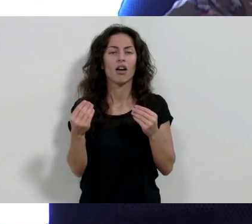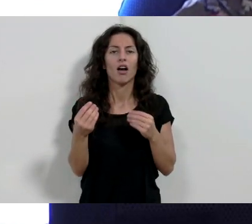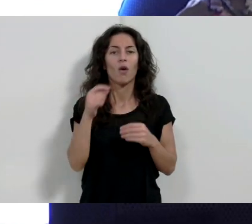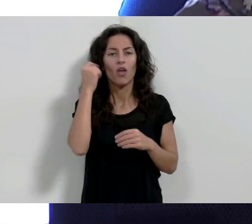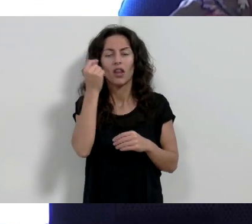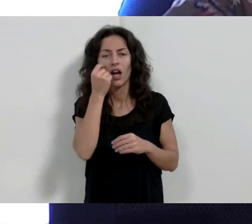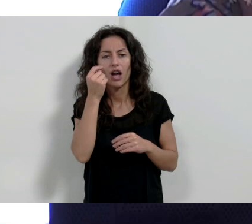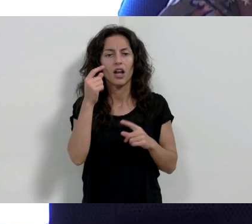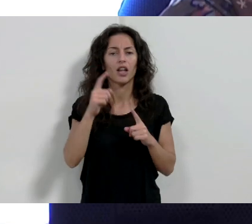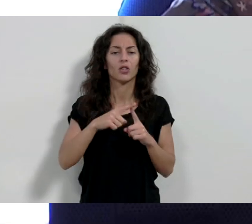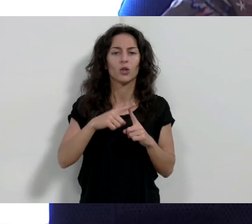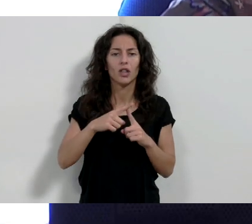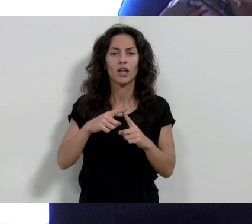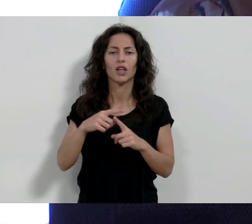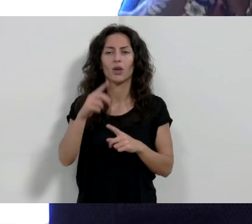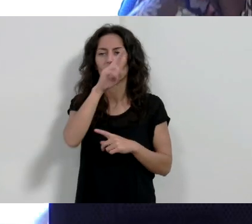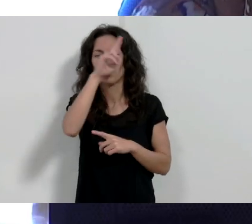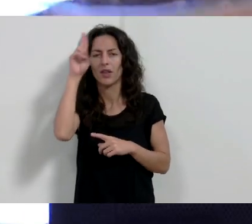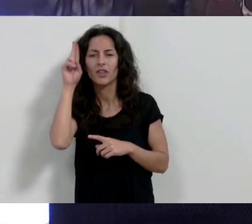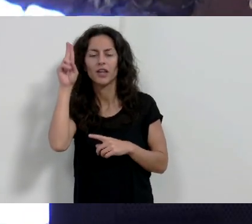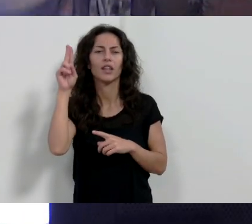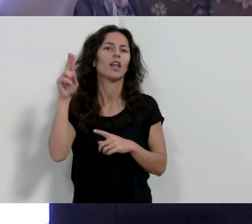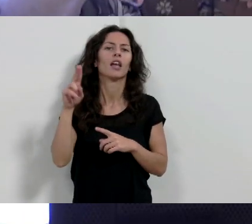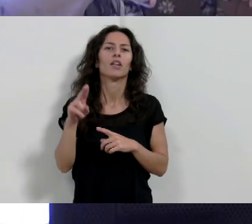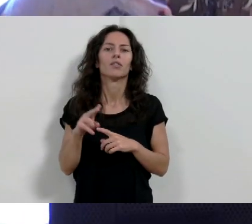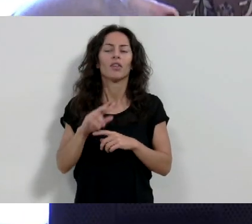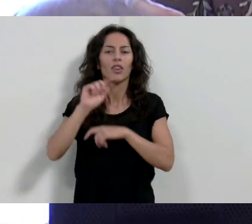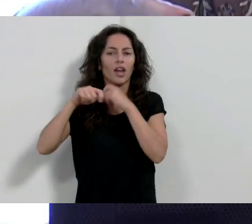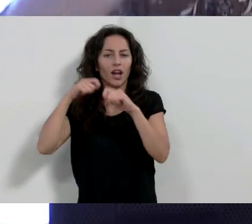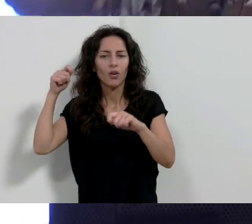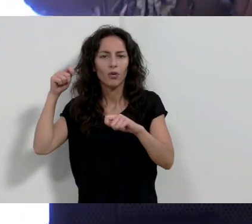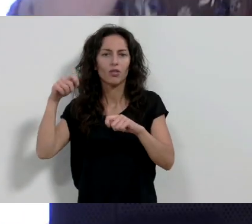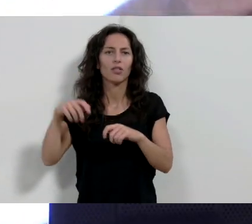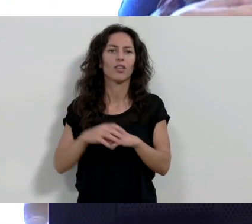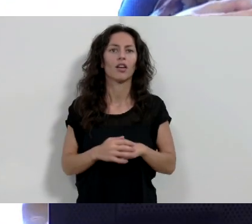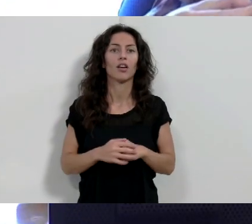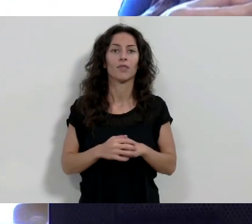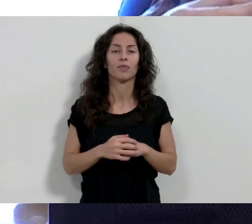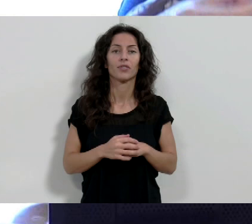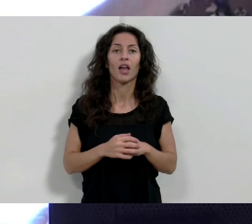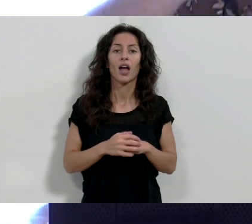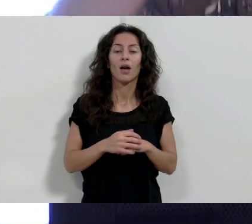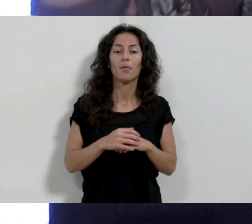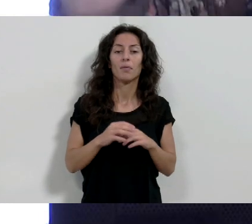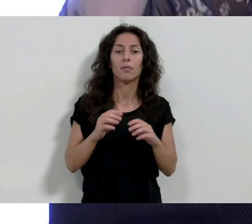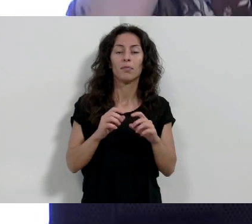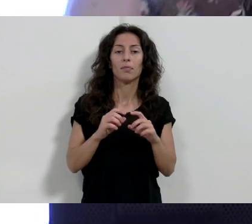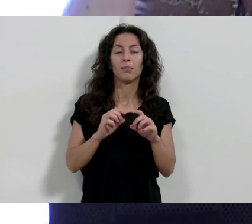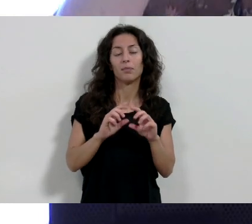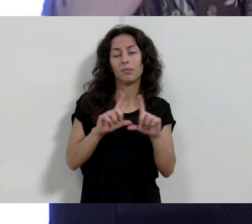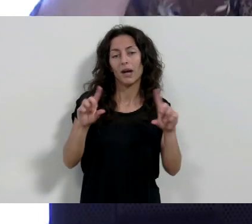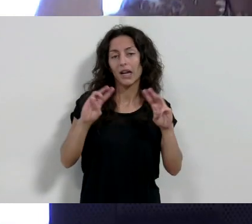Madrid, Zaragoza. En muchos sitios lo que hay es un formulario en la página web,